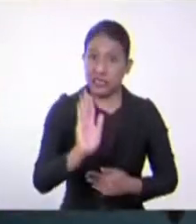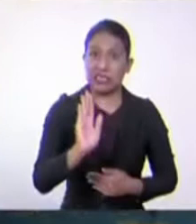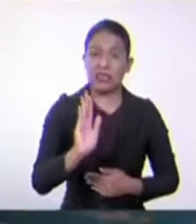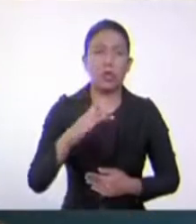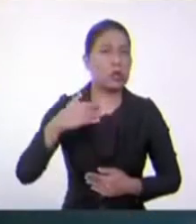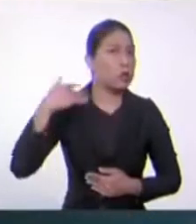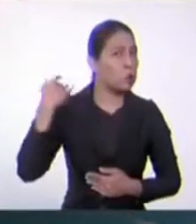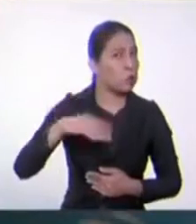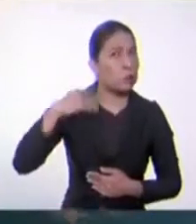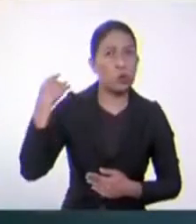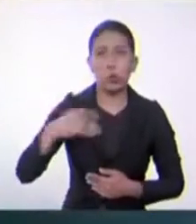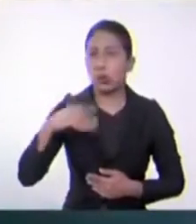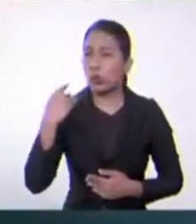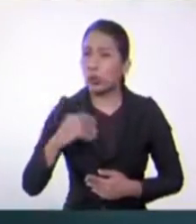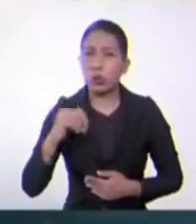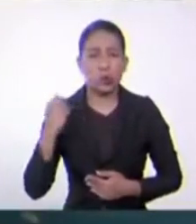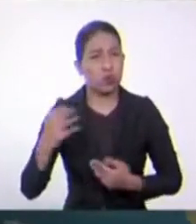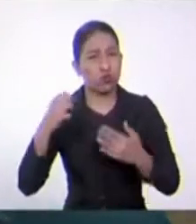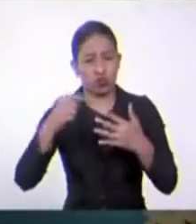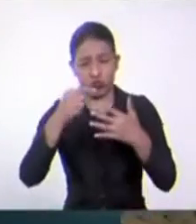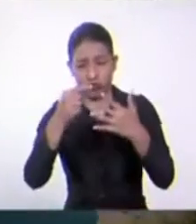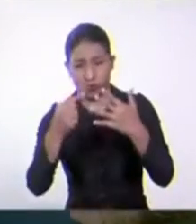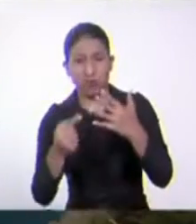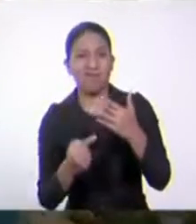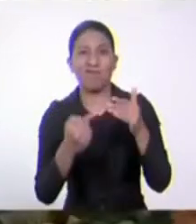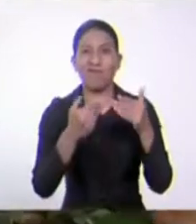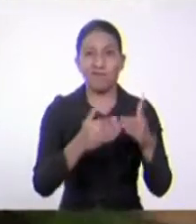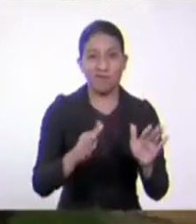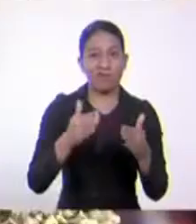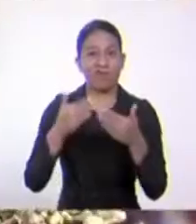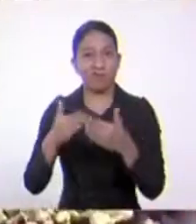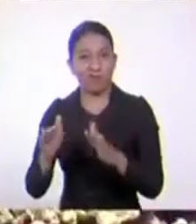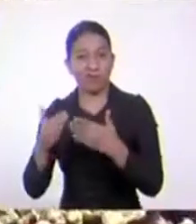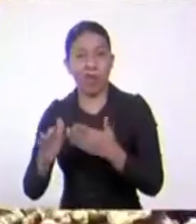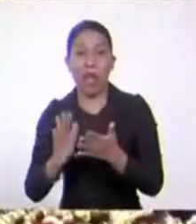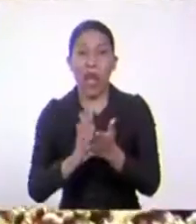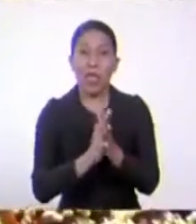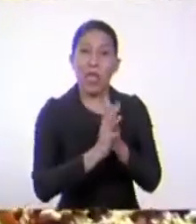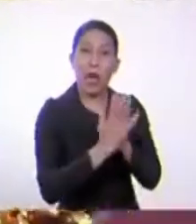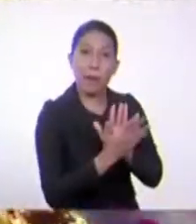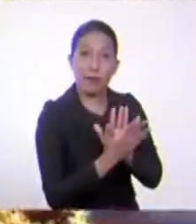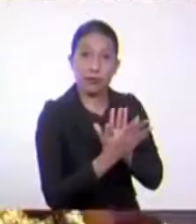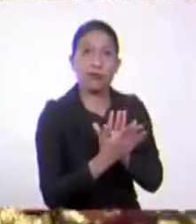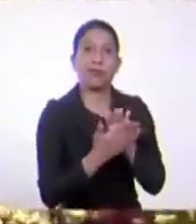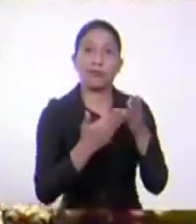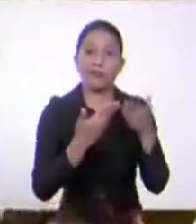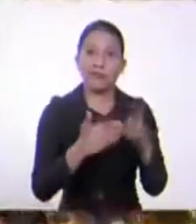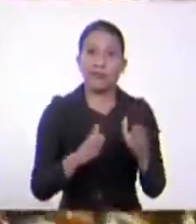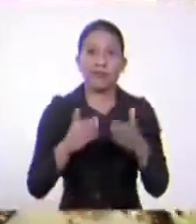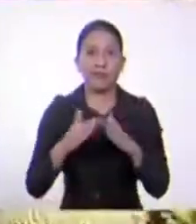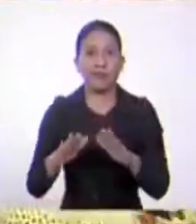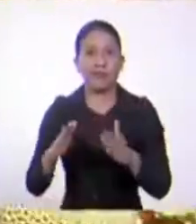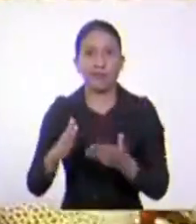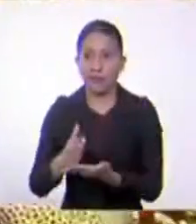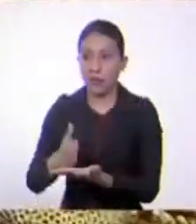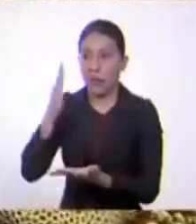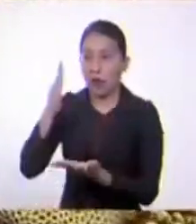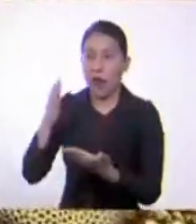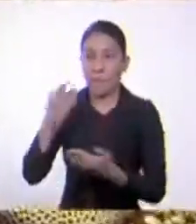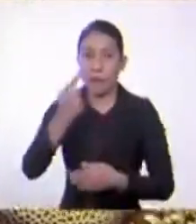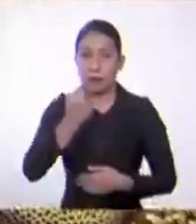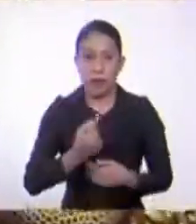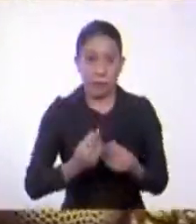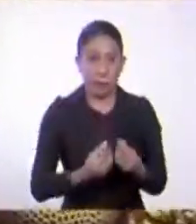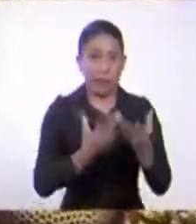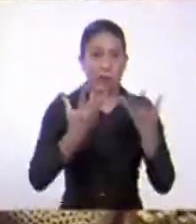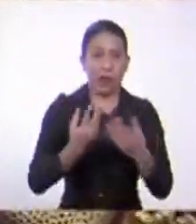gran cantidad de variaciones y de adaptaciones en diferentes formas de vida del planeta. Como el